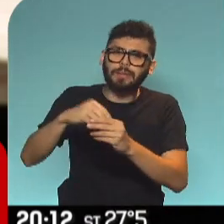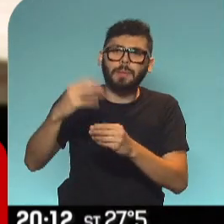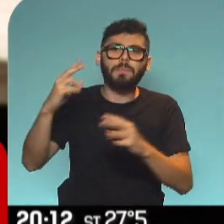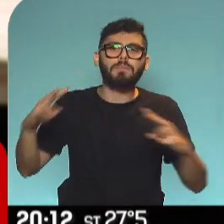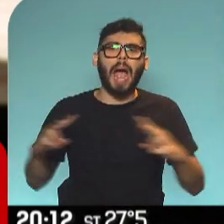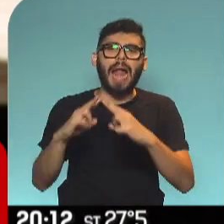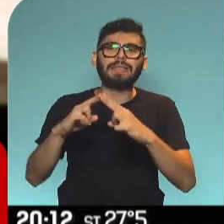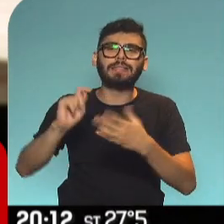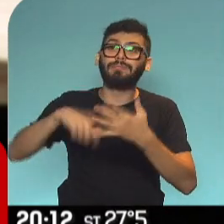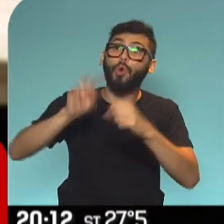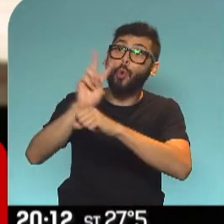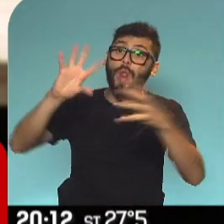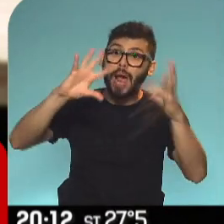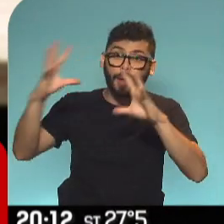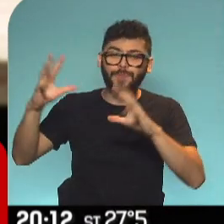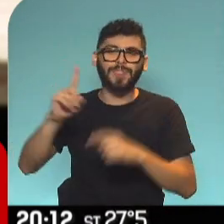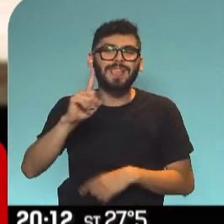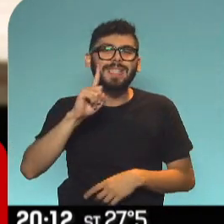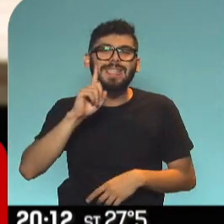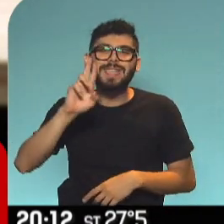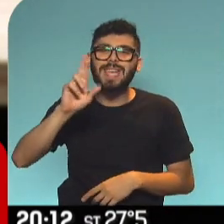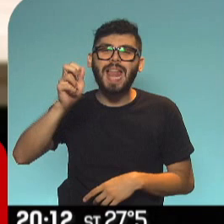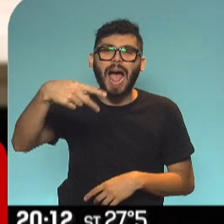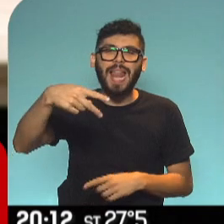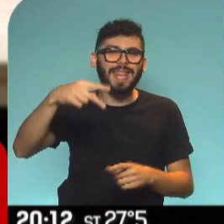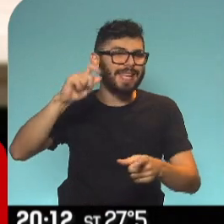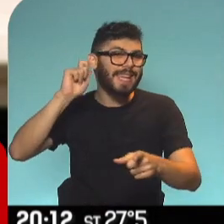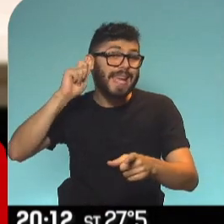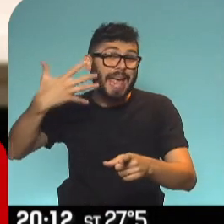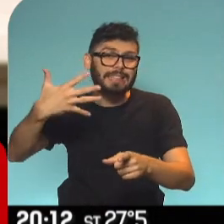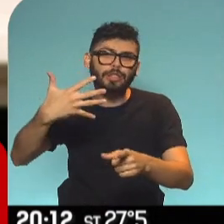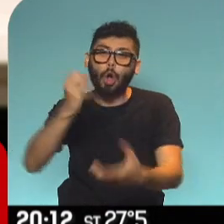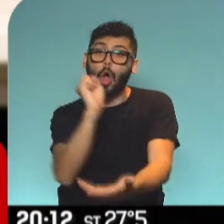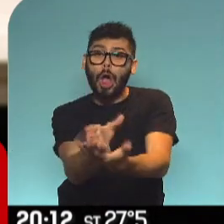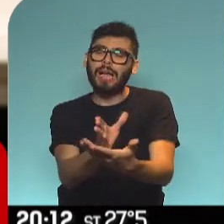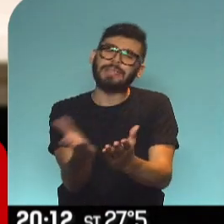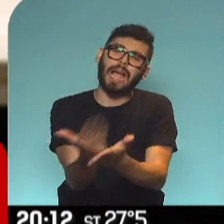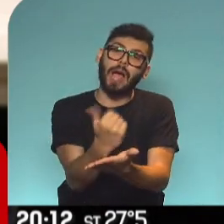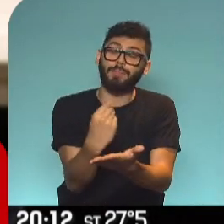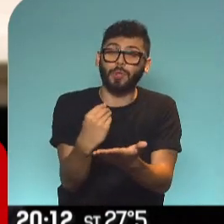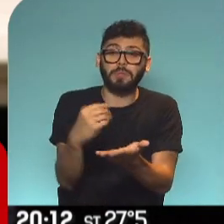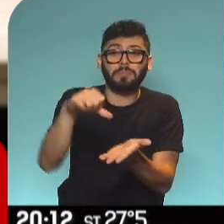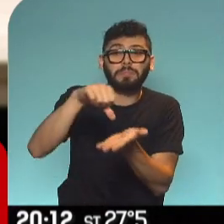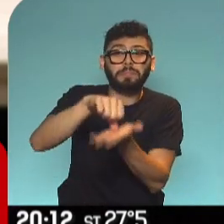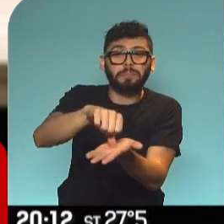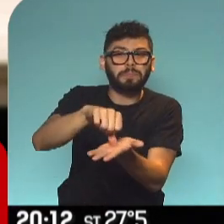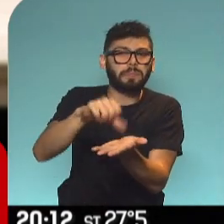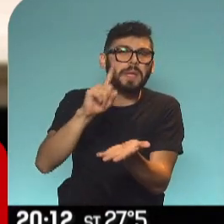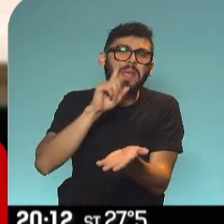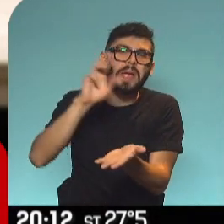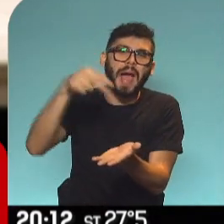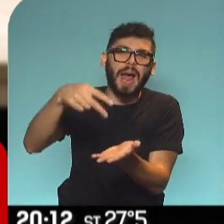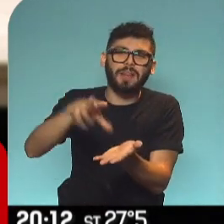del G5, de las condenas que tenían, porque Irán era un país chiita para enfrentarlo